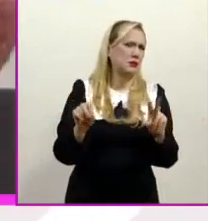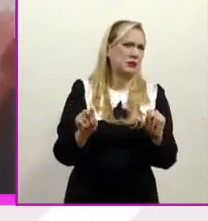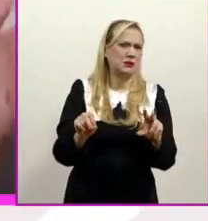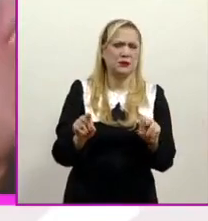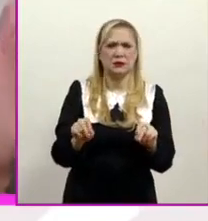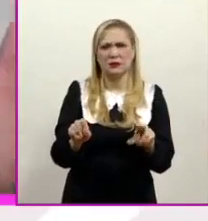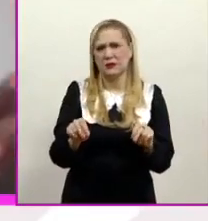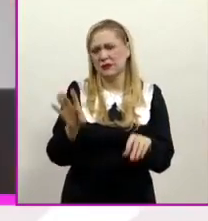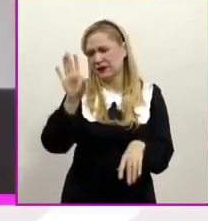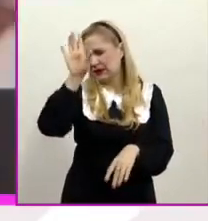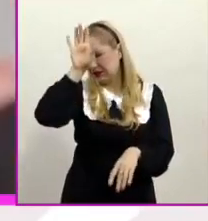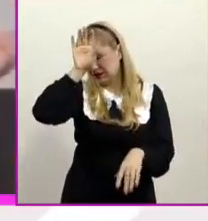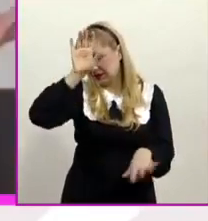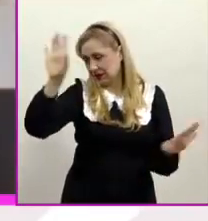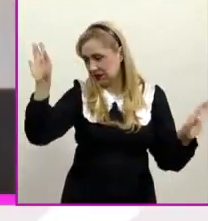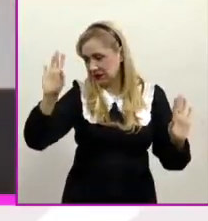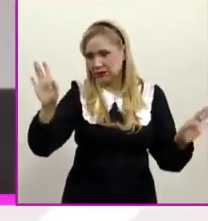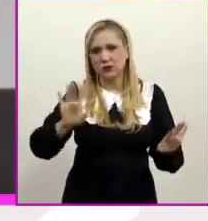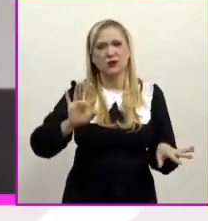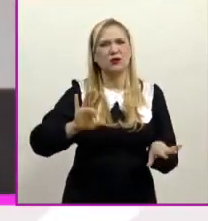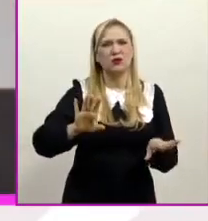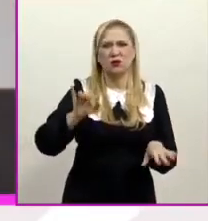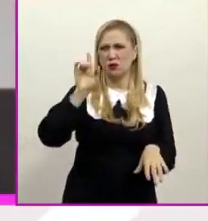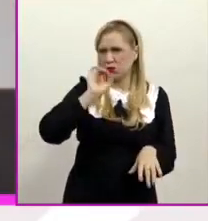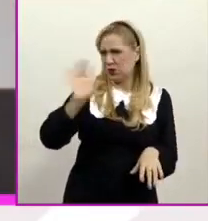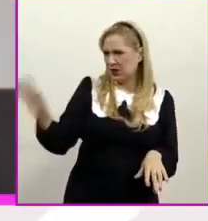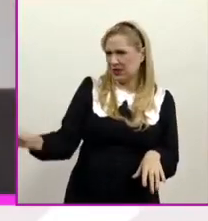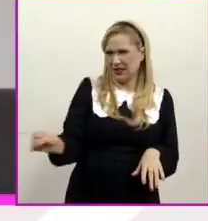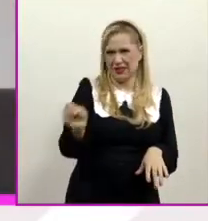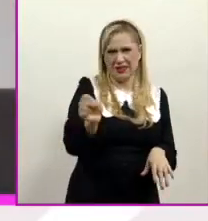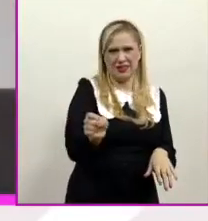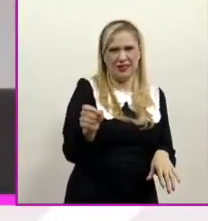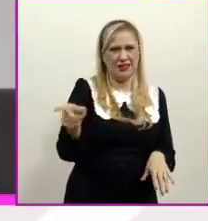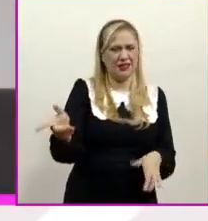como sucedía con las mujeres, ¿no? ¿Cómo vamos a meter una mujer aunque no sea